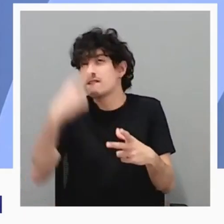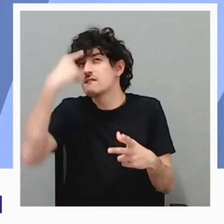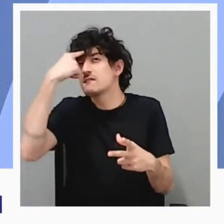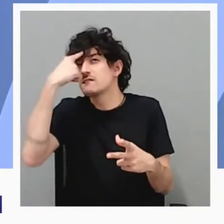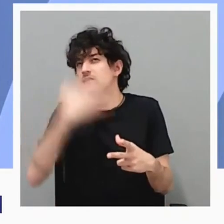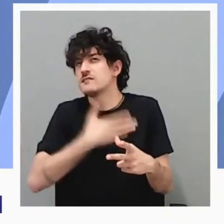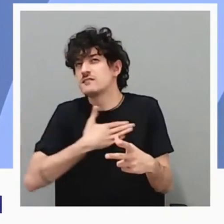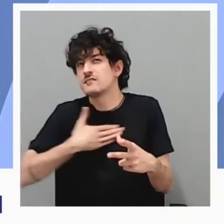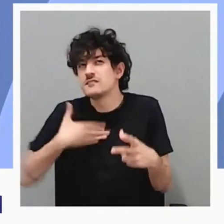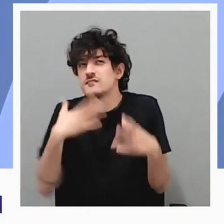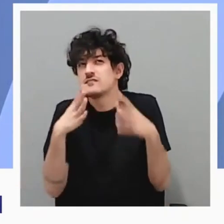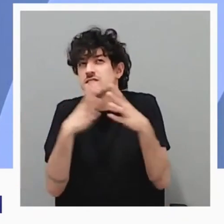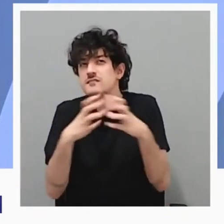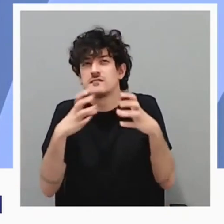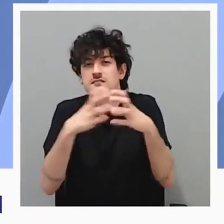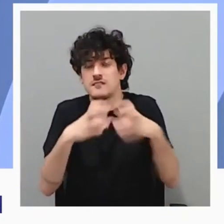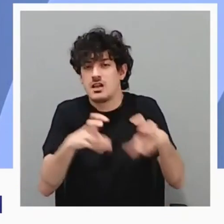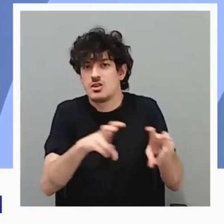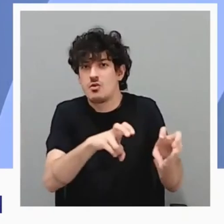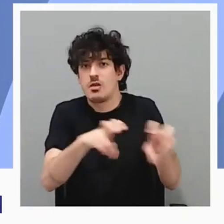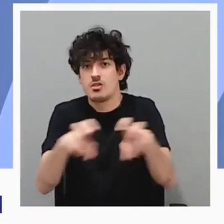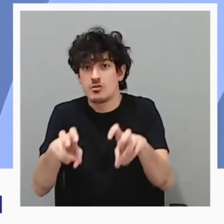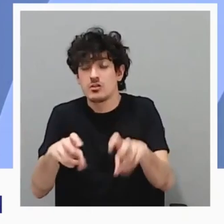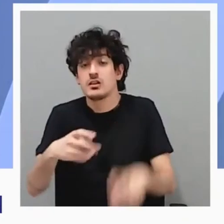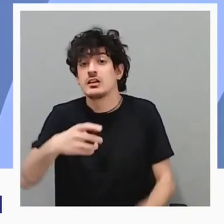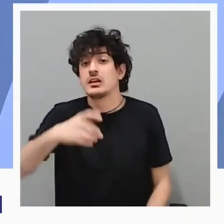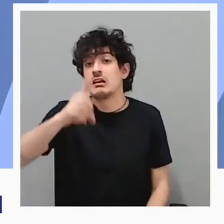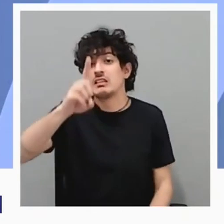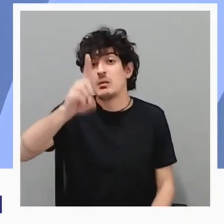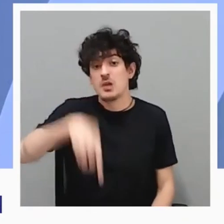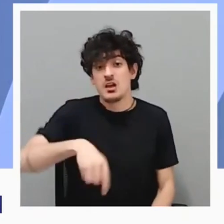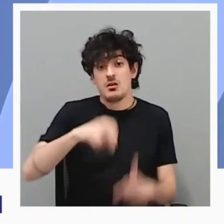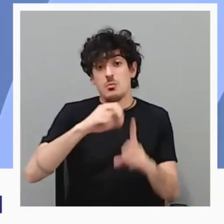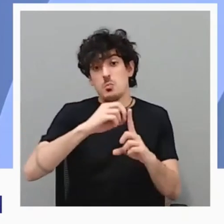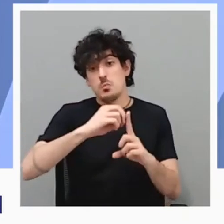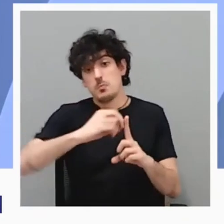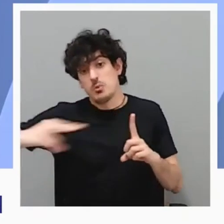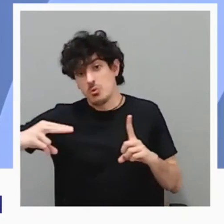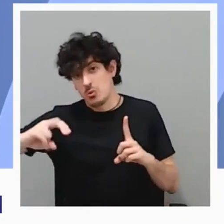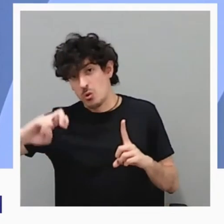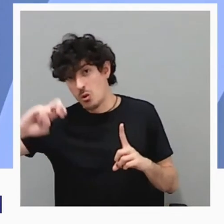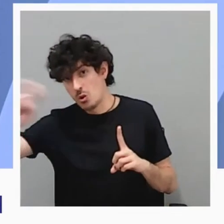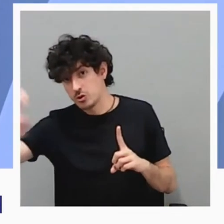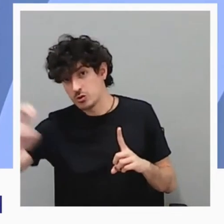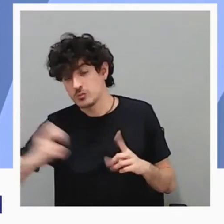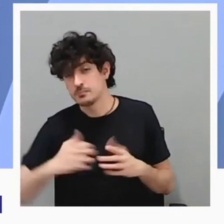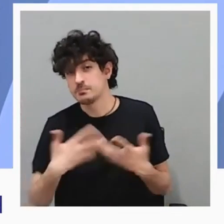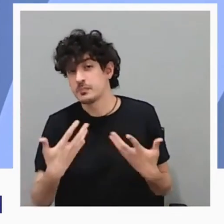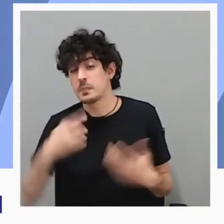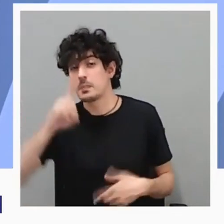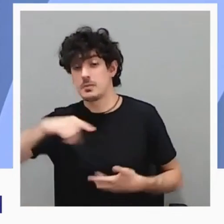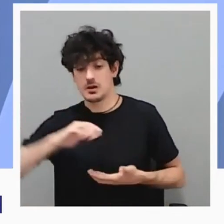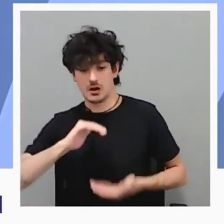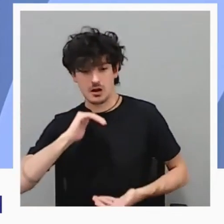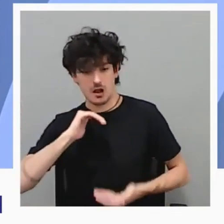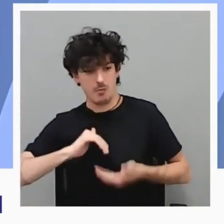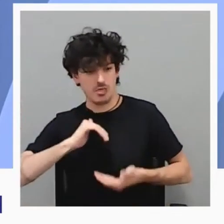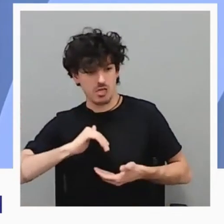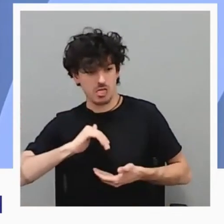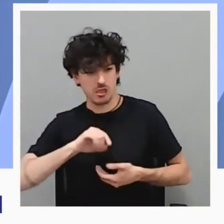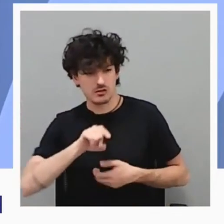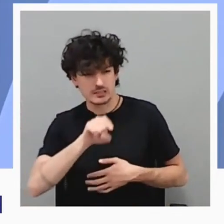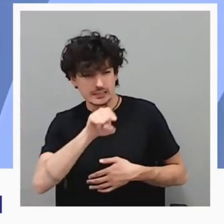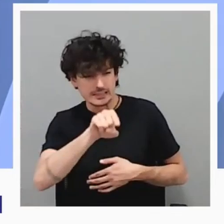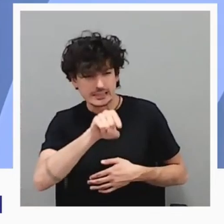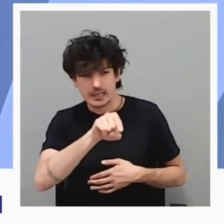la innovación. Y luego, desde otro punto de vista, la capacidad de hacer eficaz y efectiva